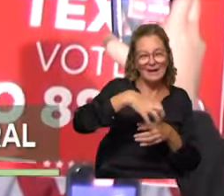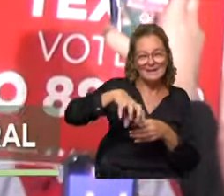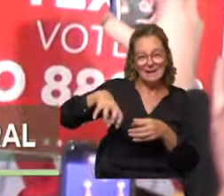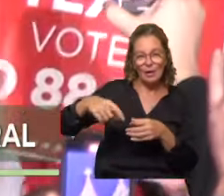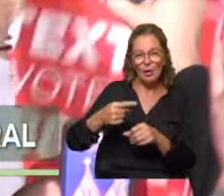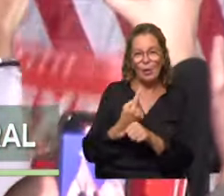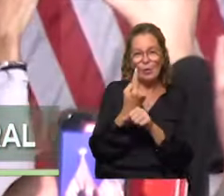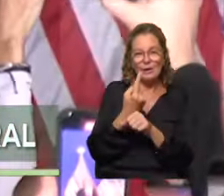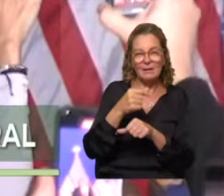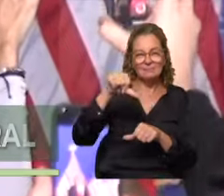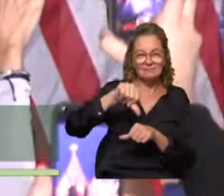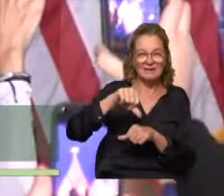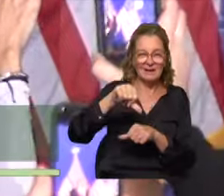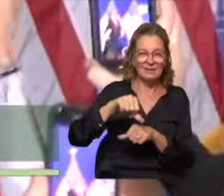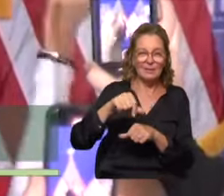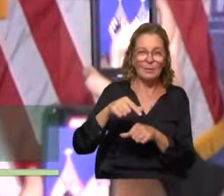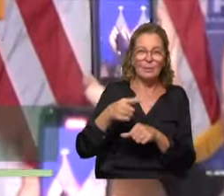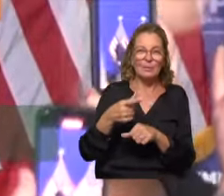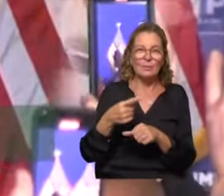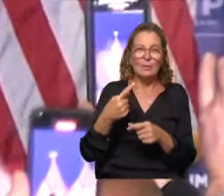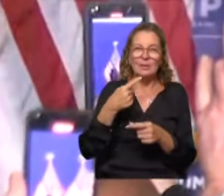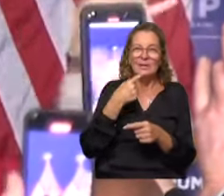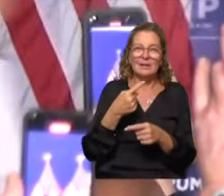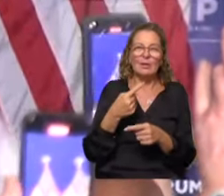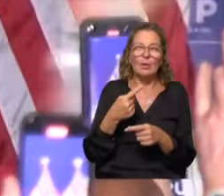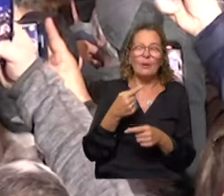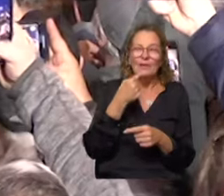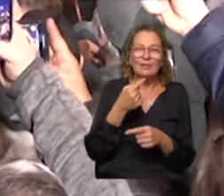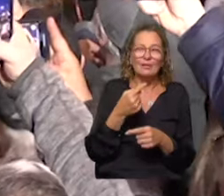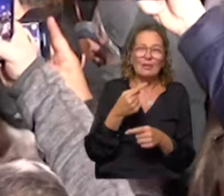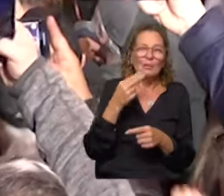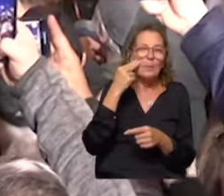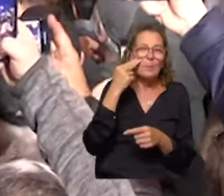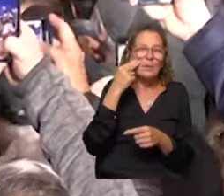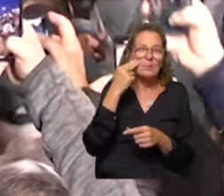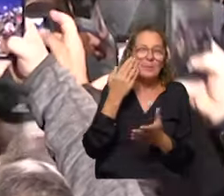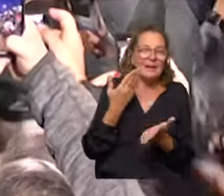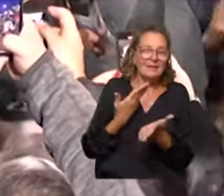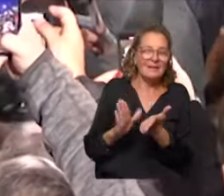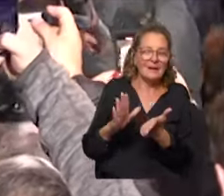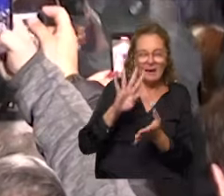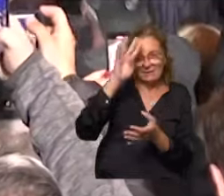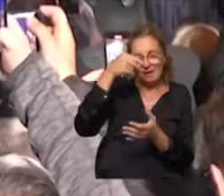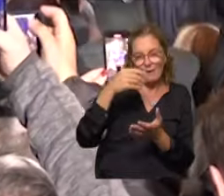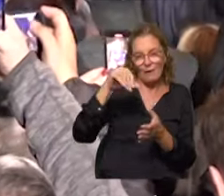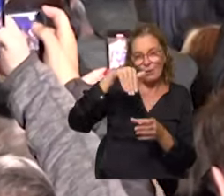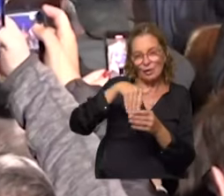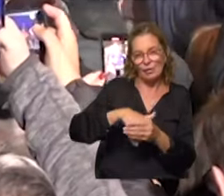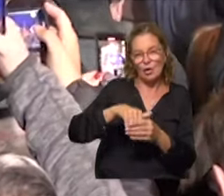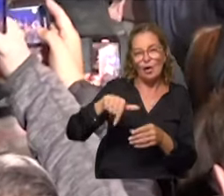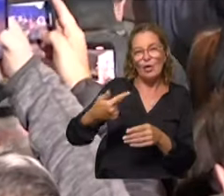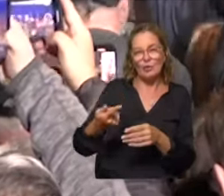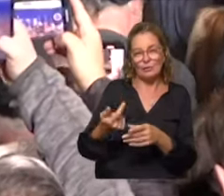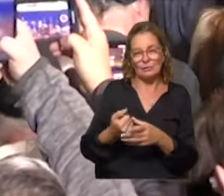que una decisión negativa habría sentado un precedente que habría establecido una tendencia para excluir a Trump de la votación en otros